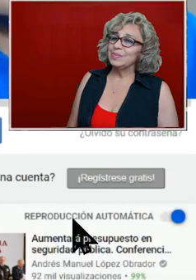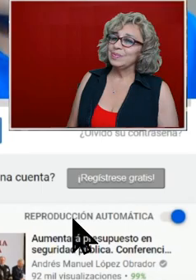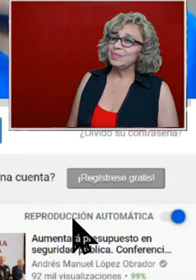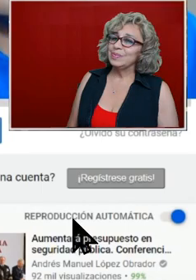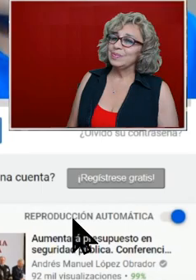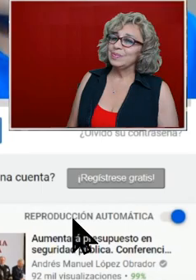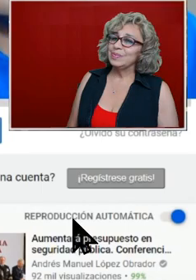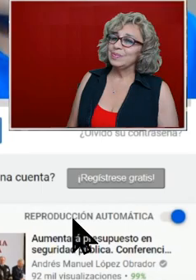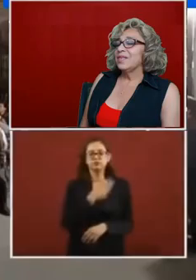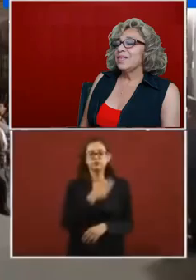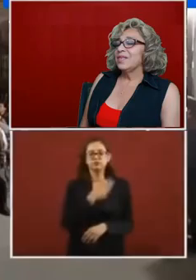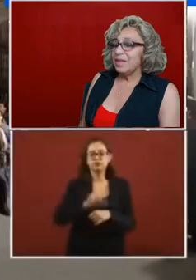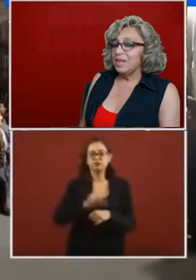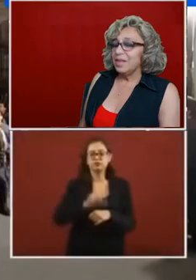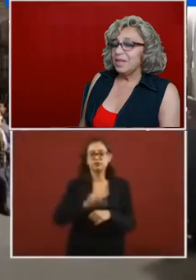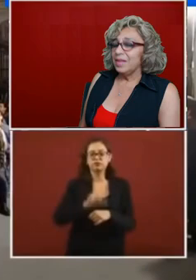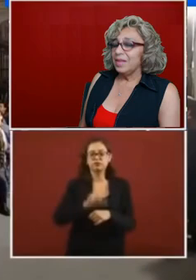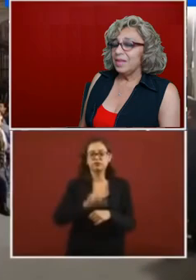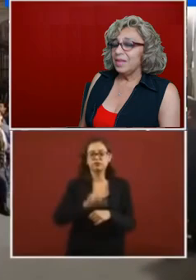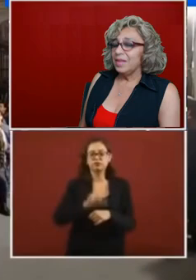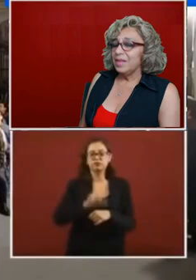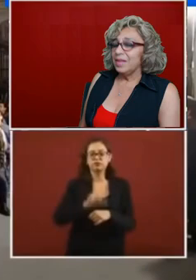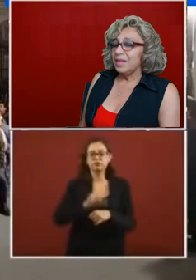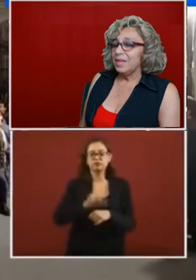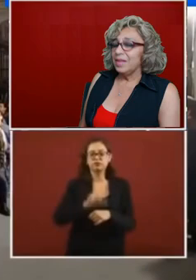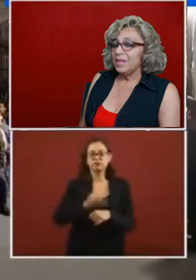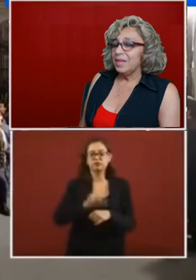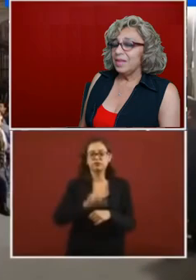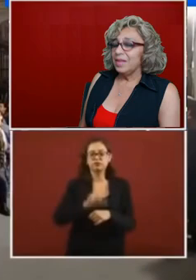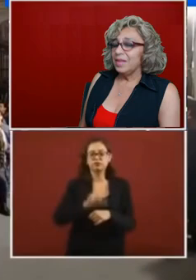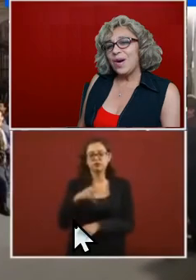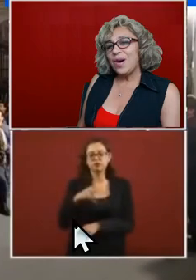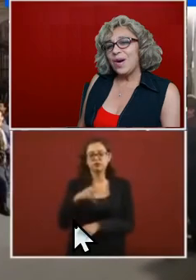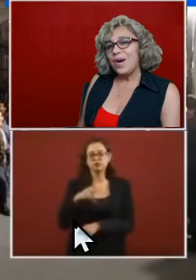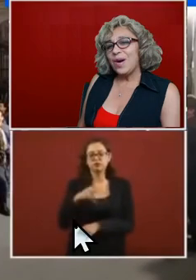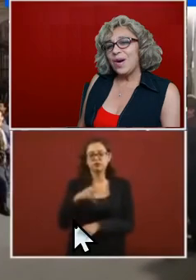Buenos días, soy Penilei Ramírez de Univisión.